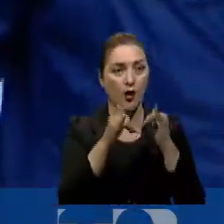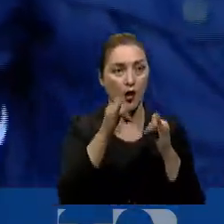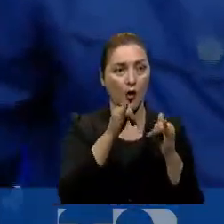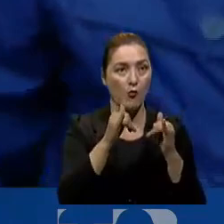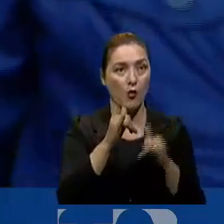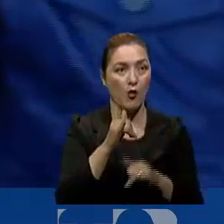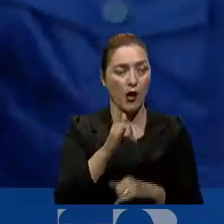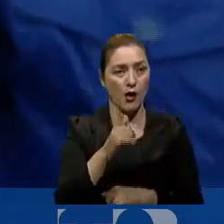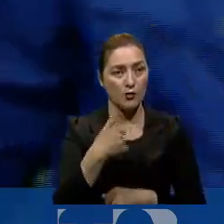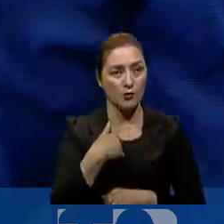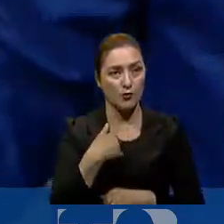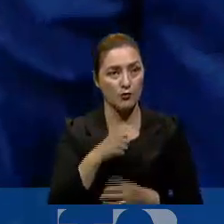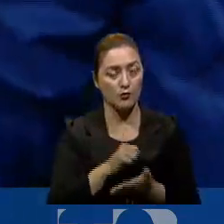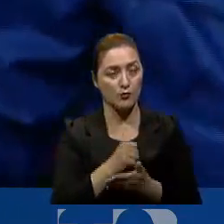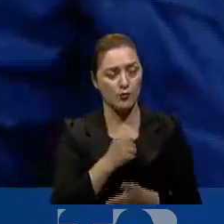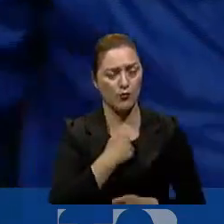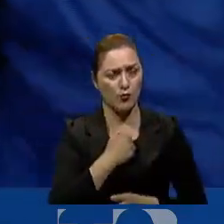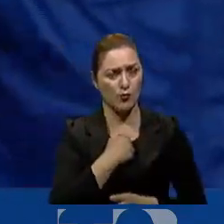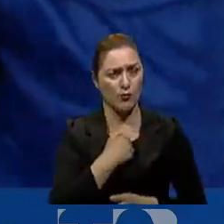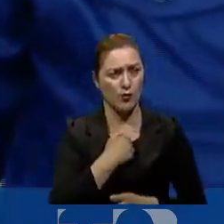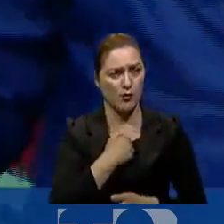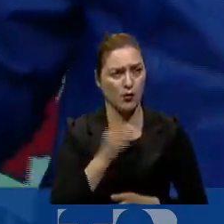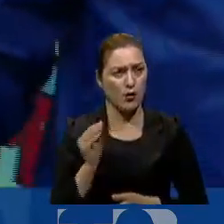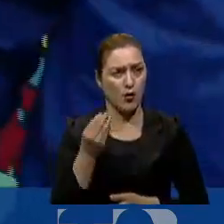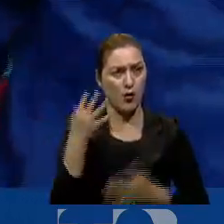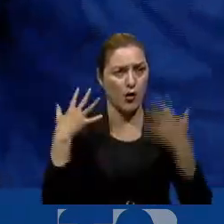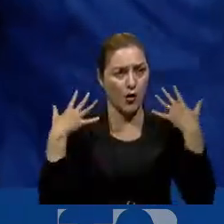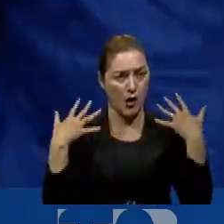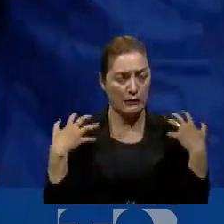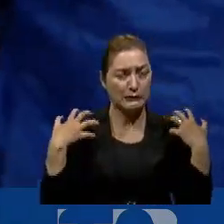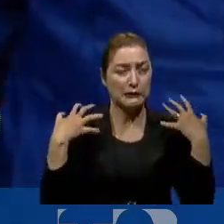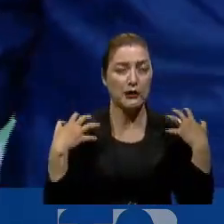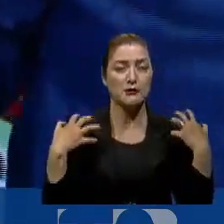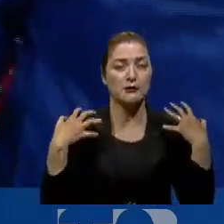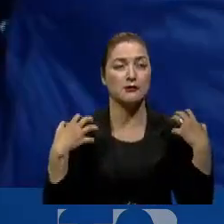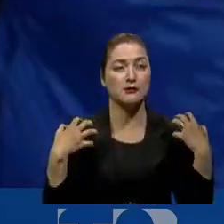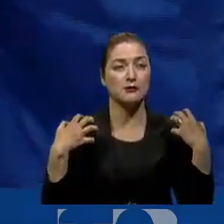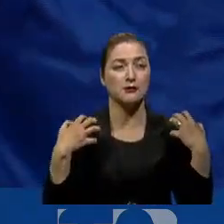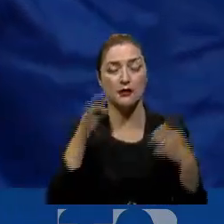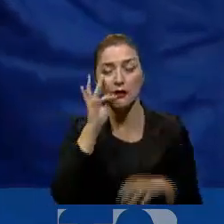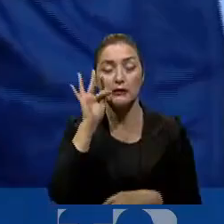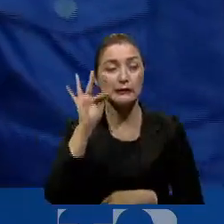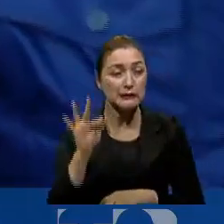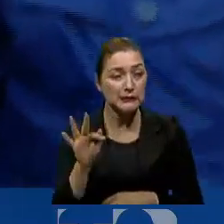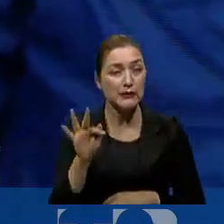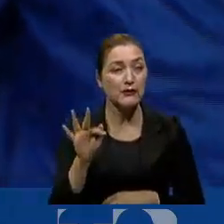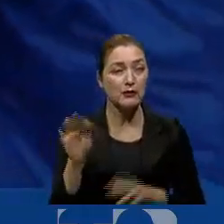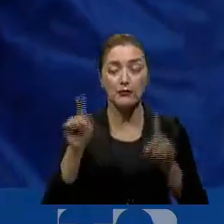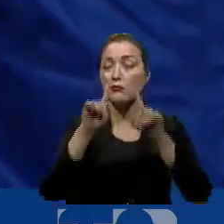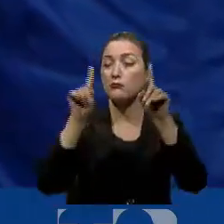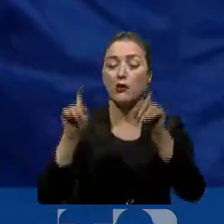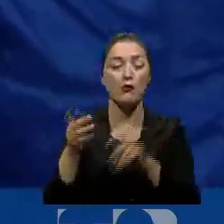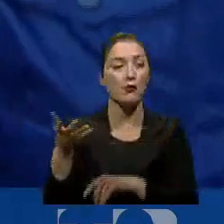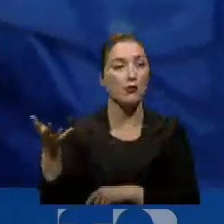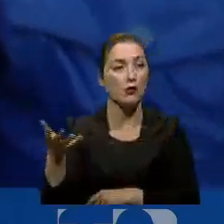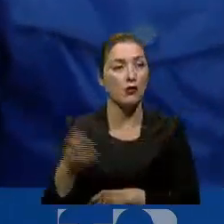borrachos, sino es porque es un desestrés de jóvenes, porque es como que tenemos exámenes y pregúntale a cualquiera. Yo ahorita, por ejemplo, ahorita acabo de